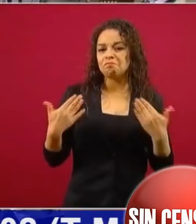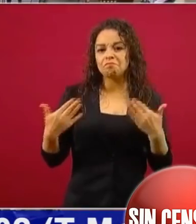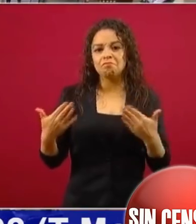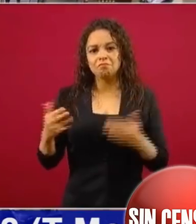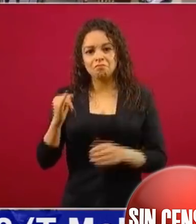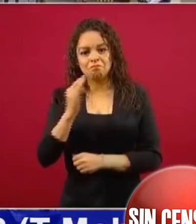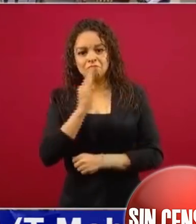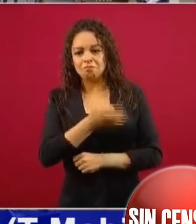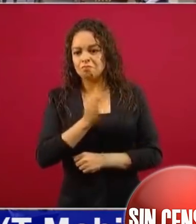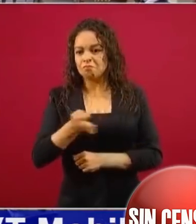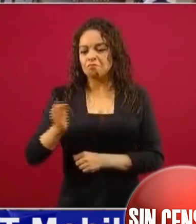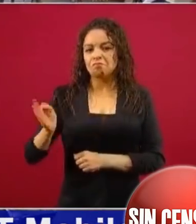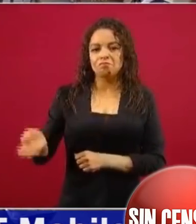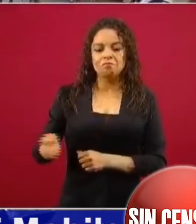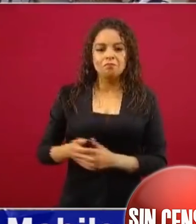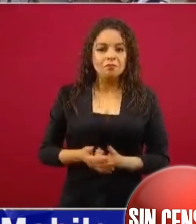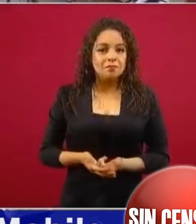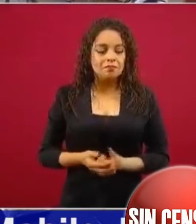de